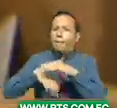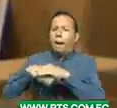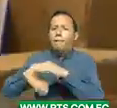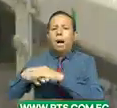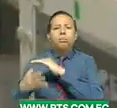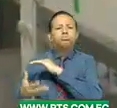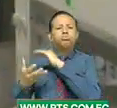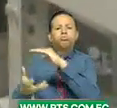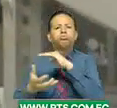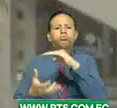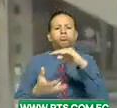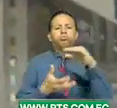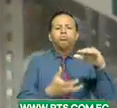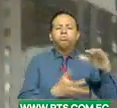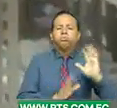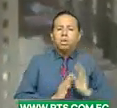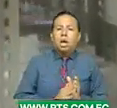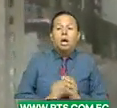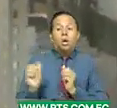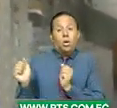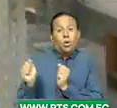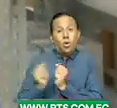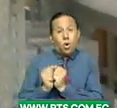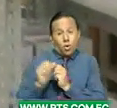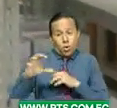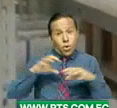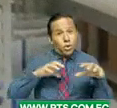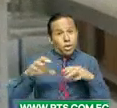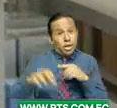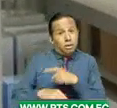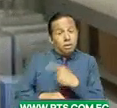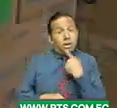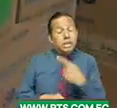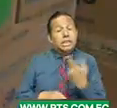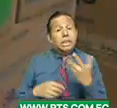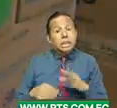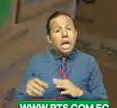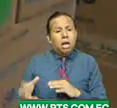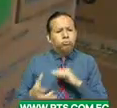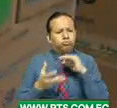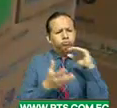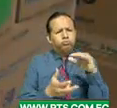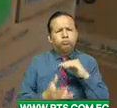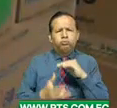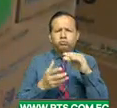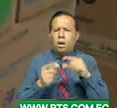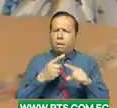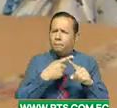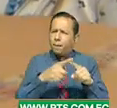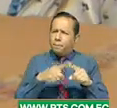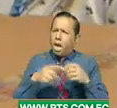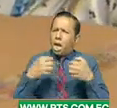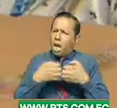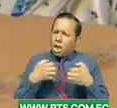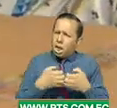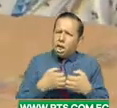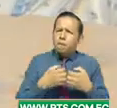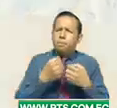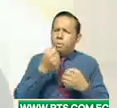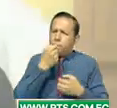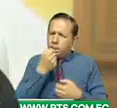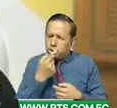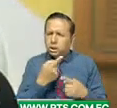8, Alexa Zambrano, pudimos constatar la dotación de medicinas e insumos en varios puntos del